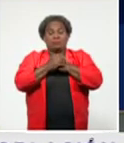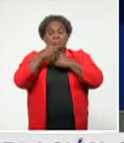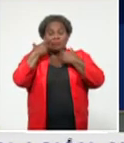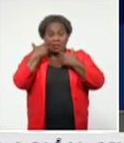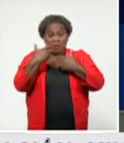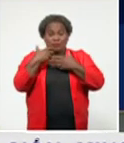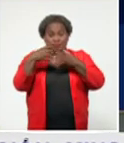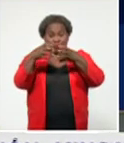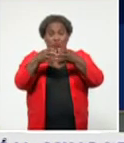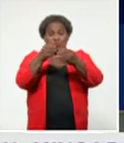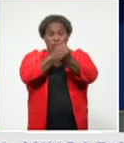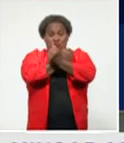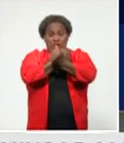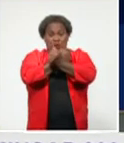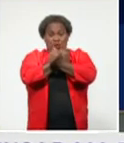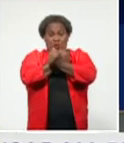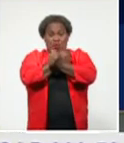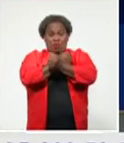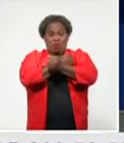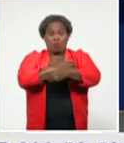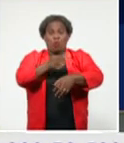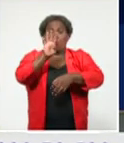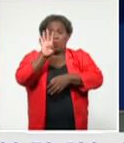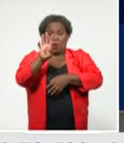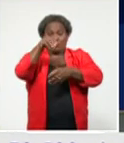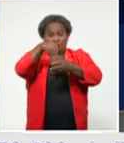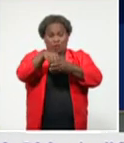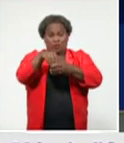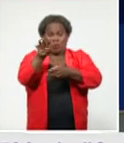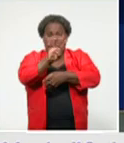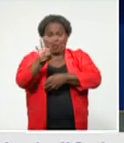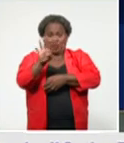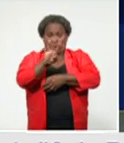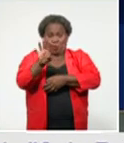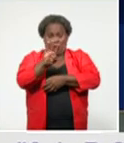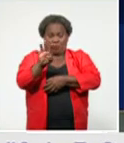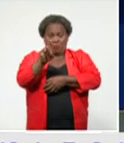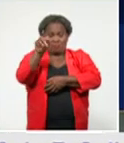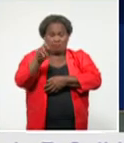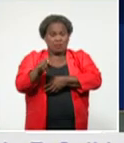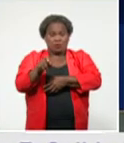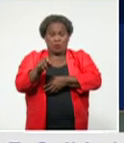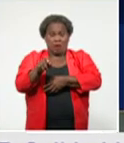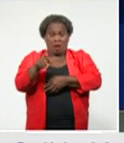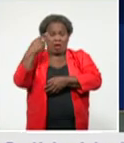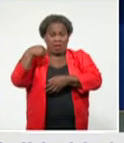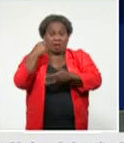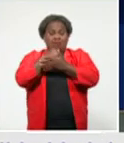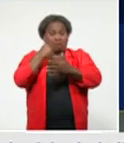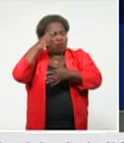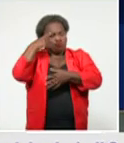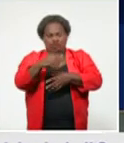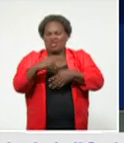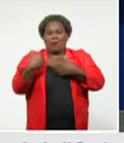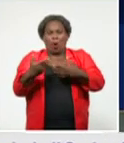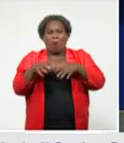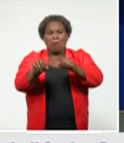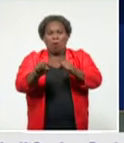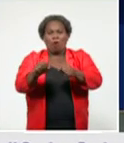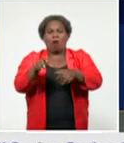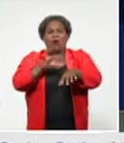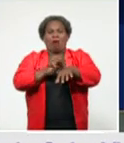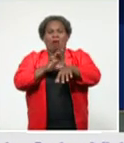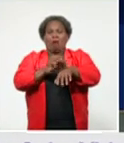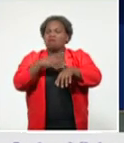riesgo. En 4 de los 44 diagnosticados ayer no se ha podido precisar la fuente de infección y ya